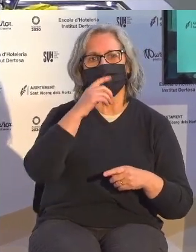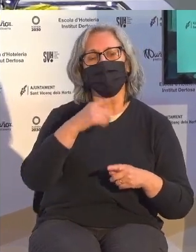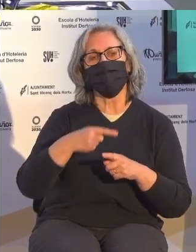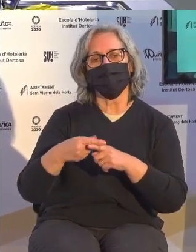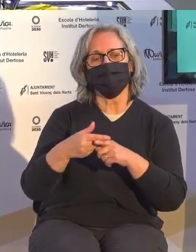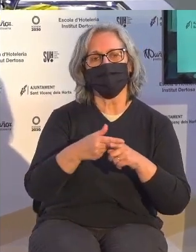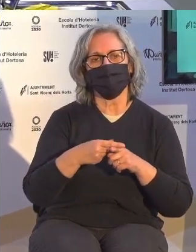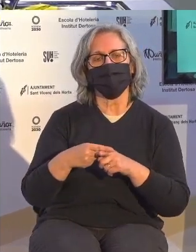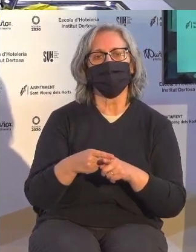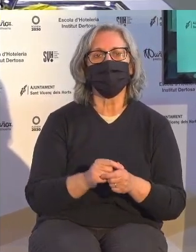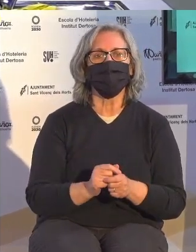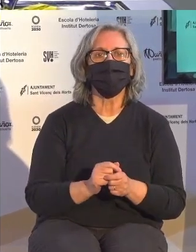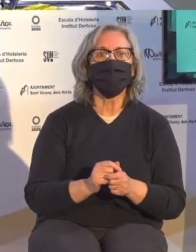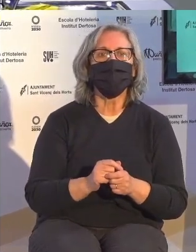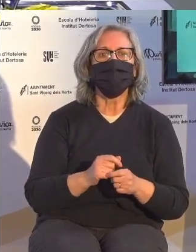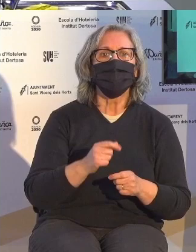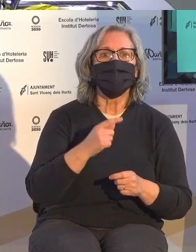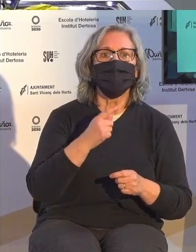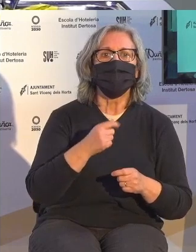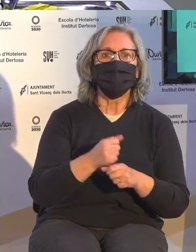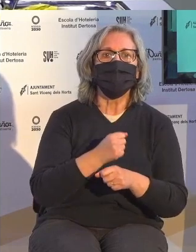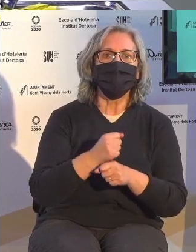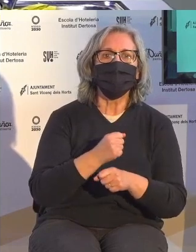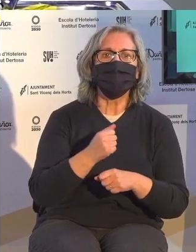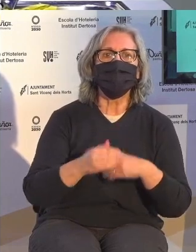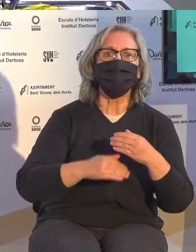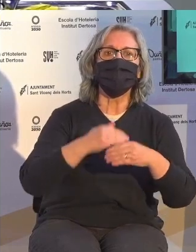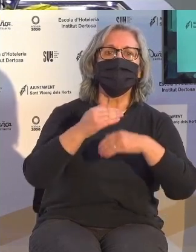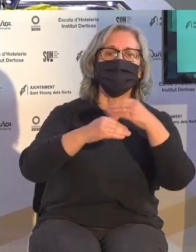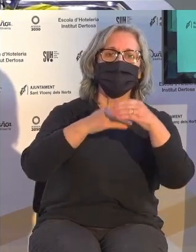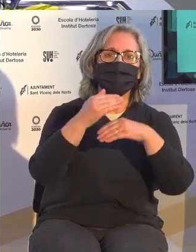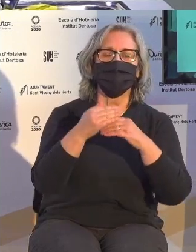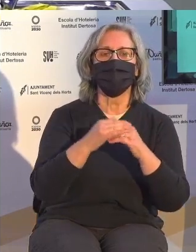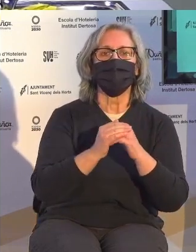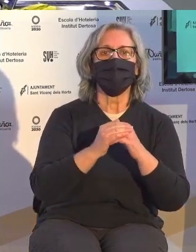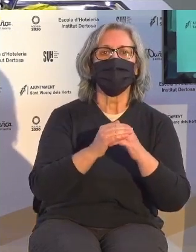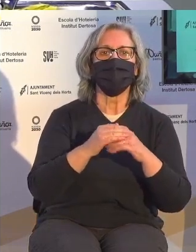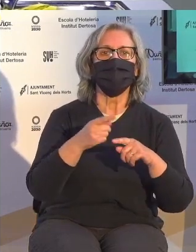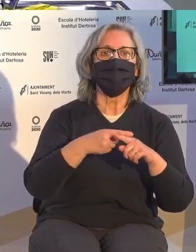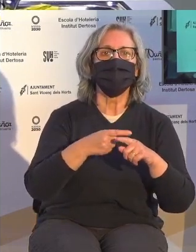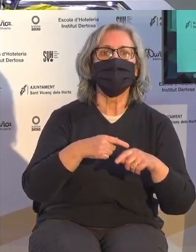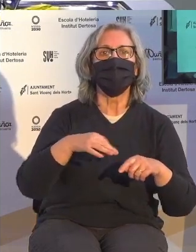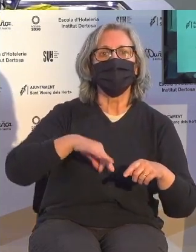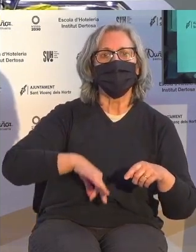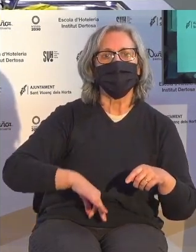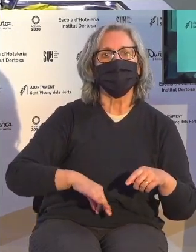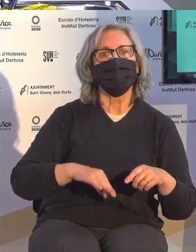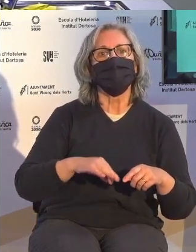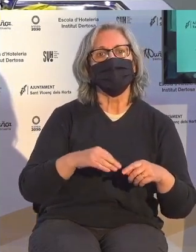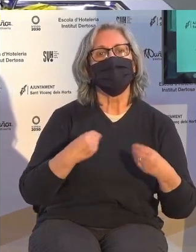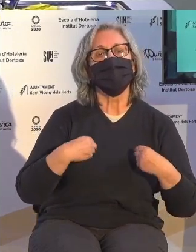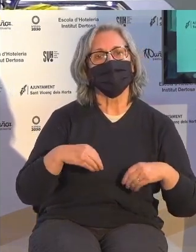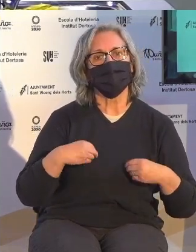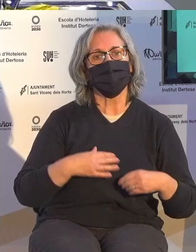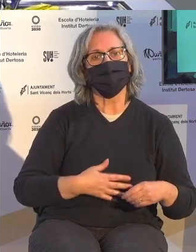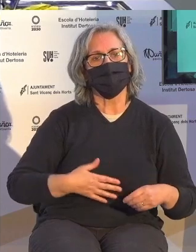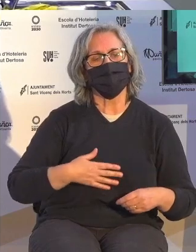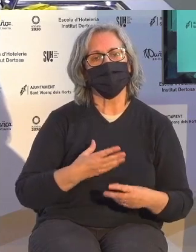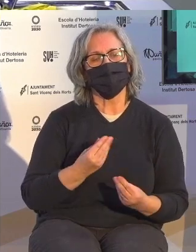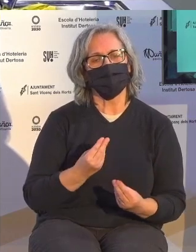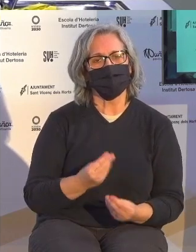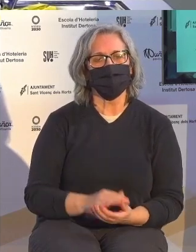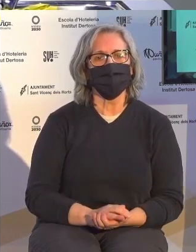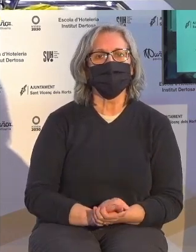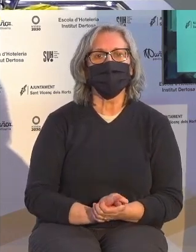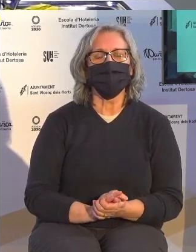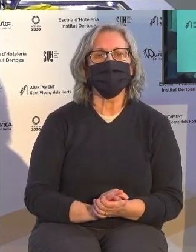trabajo poder conocer otras personas otros profesionales que también tienen la misma pasión y hacer